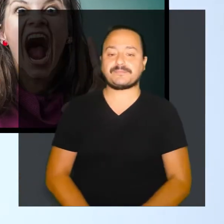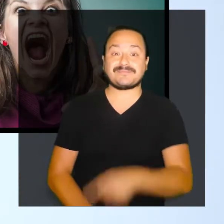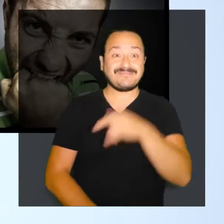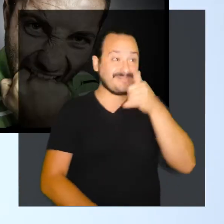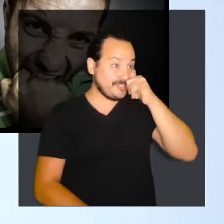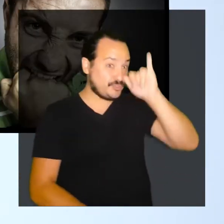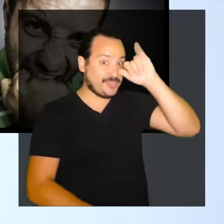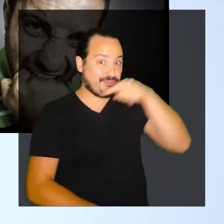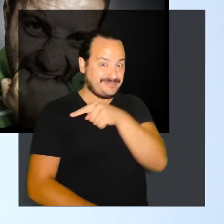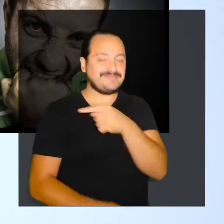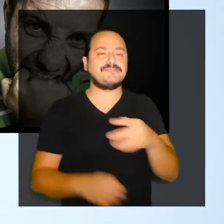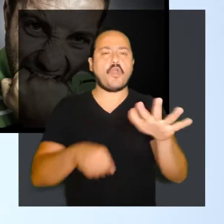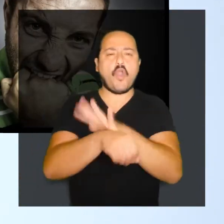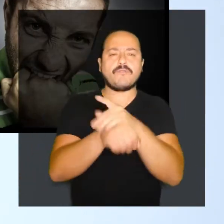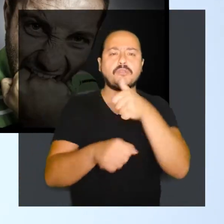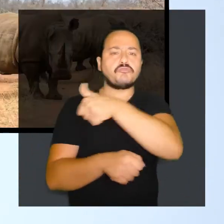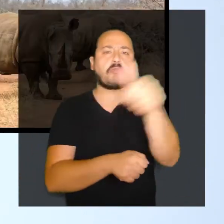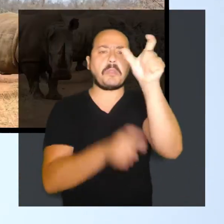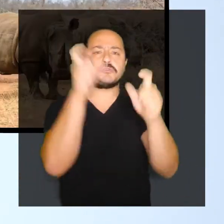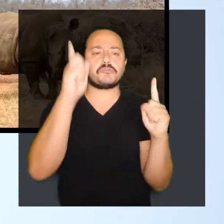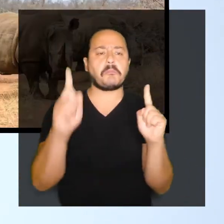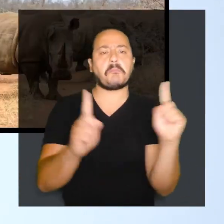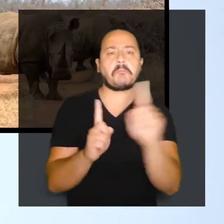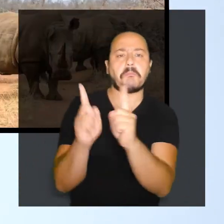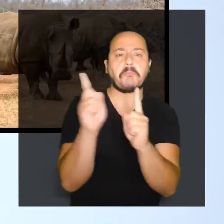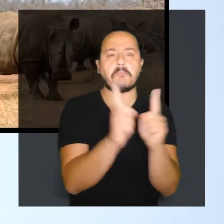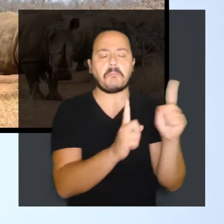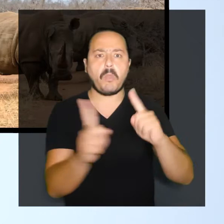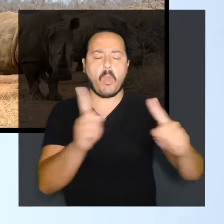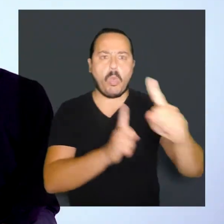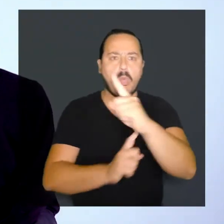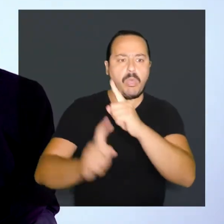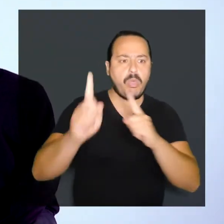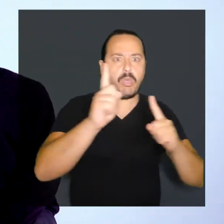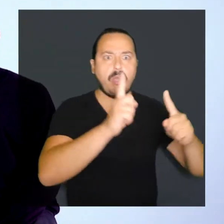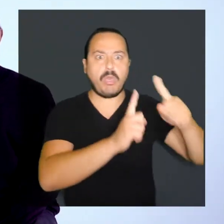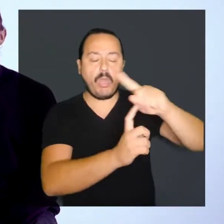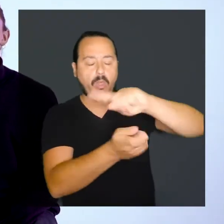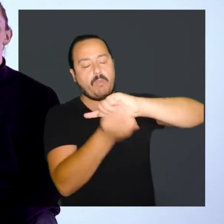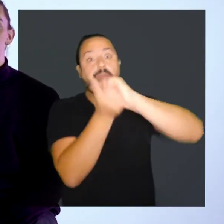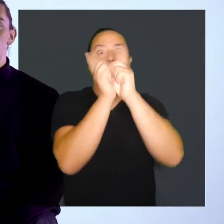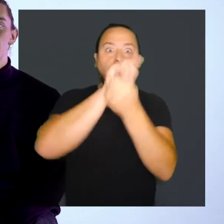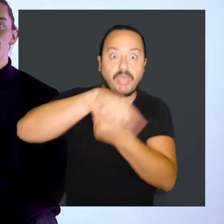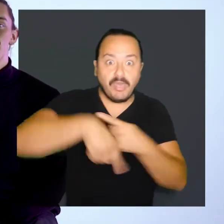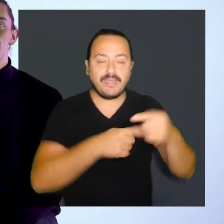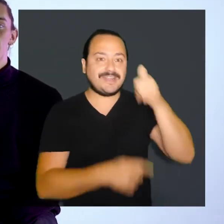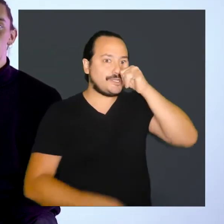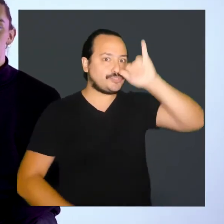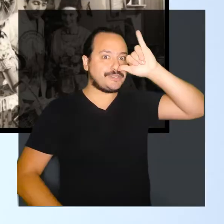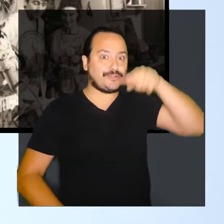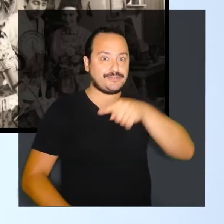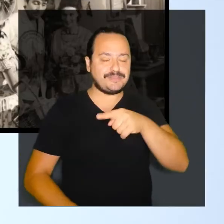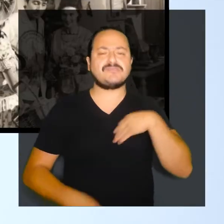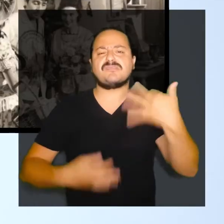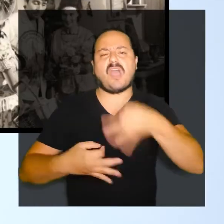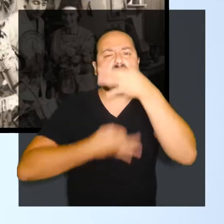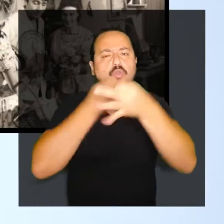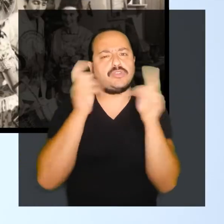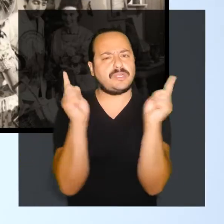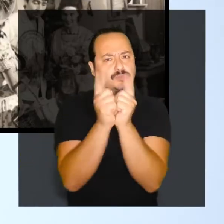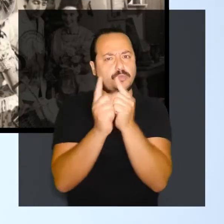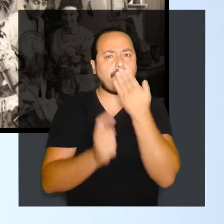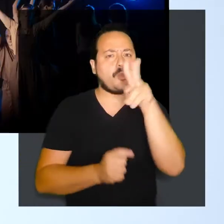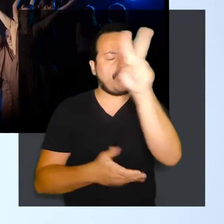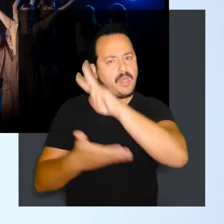todos en algún momento pierden el sentido y se convierten en rinocerontes. Ahí, un pequeño resumen. Tienen que leerla. El teatro es